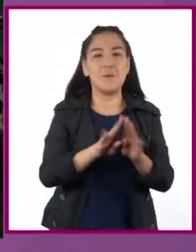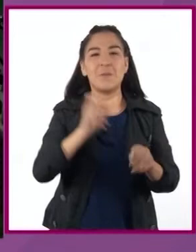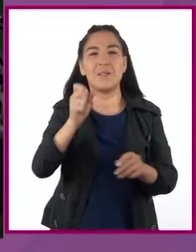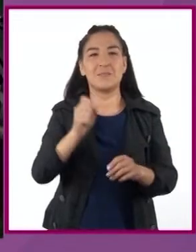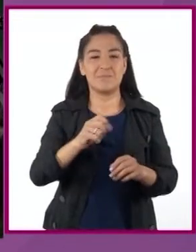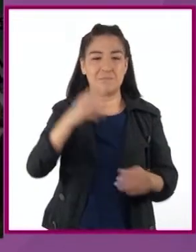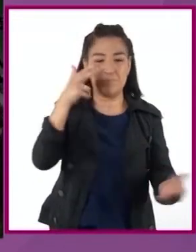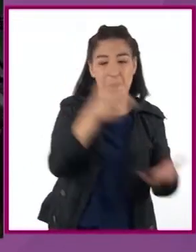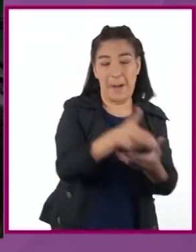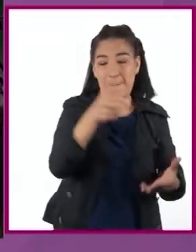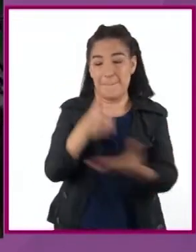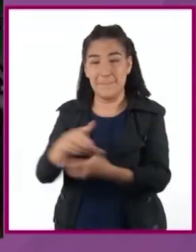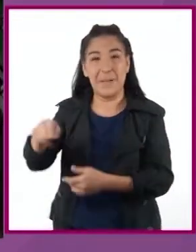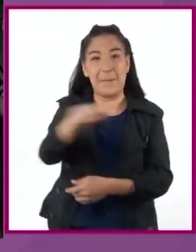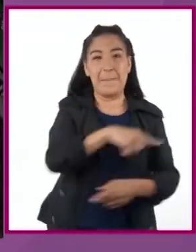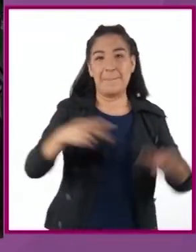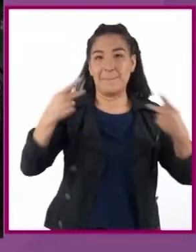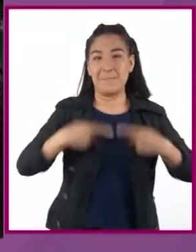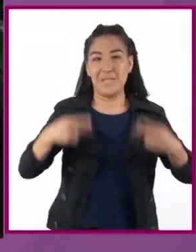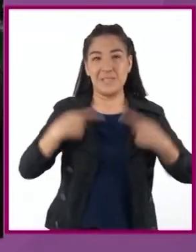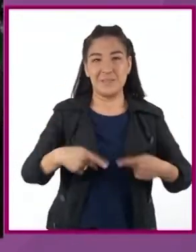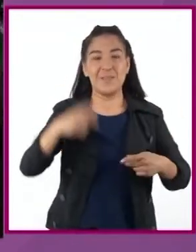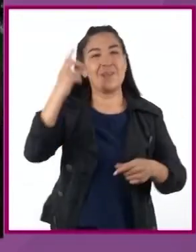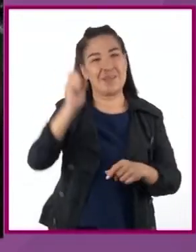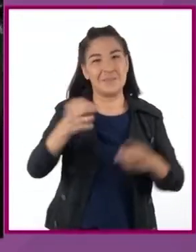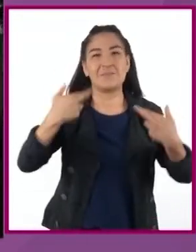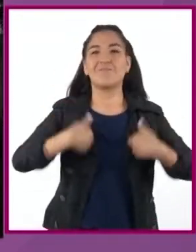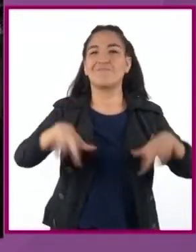de víctimas que los representaban.